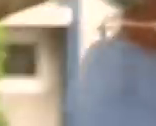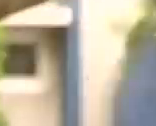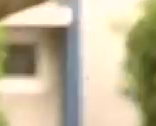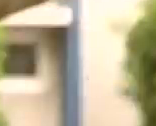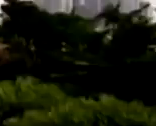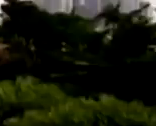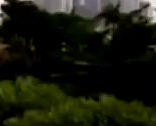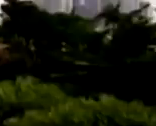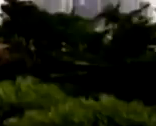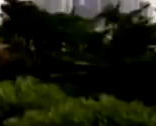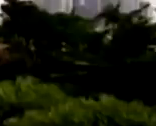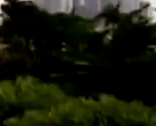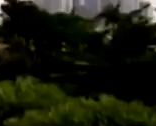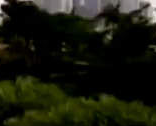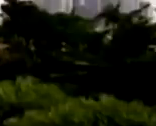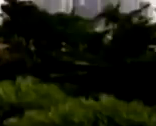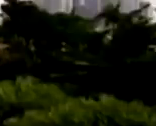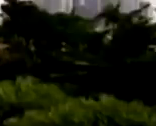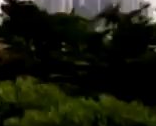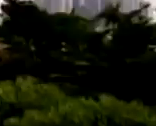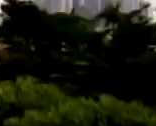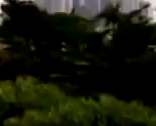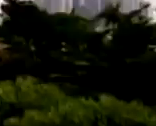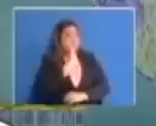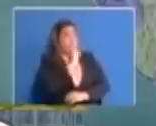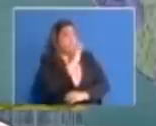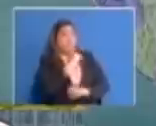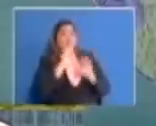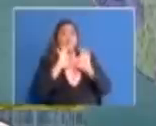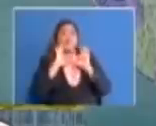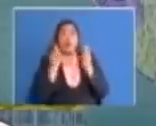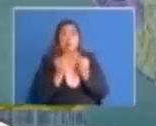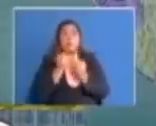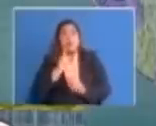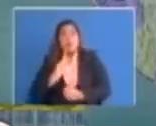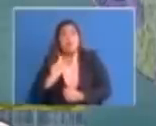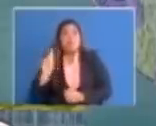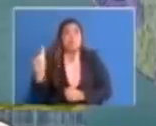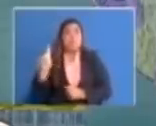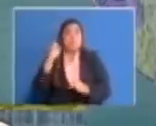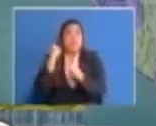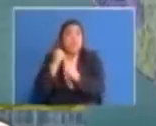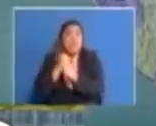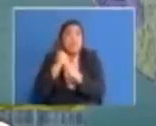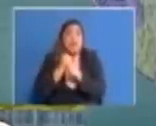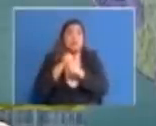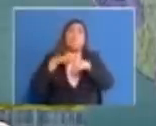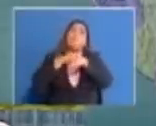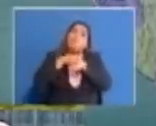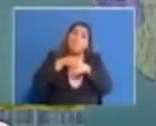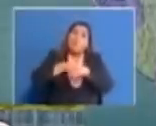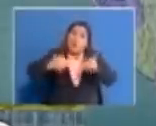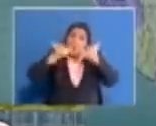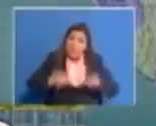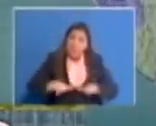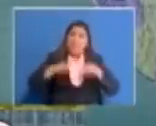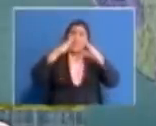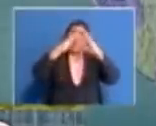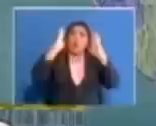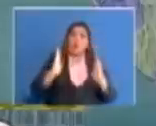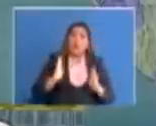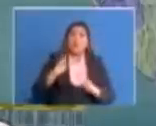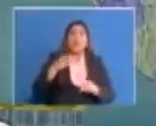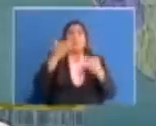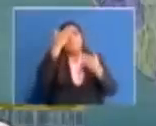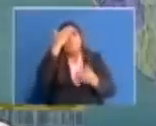suspendiendo de forma gradual. Vamos a mantenernos en nuestras casas. ¿Qué es lo que no se entiende